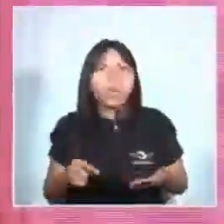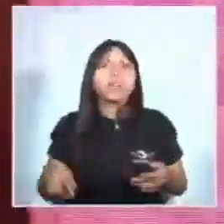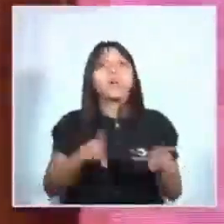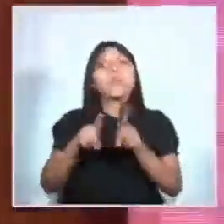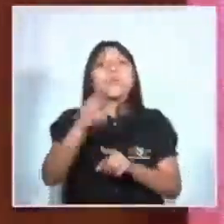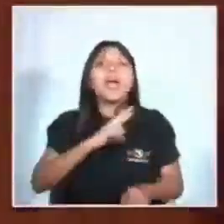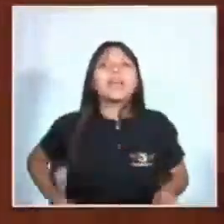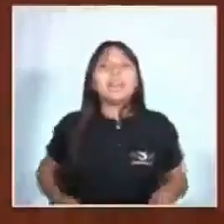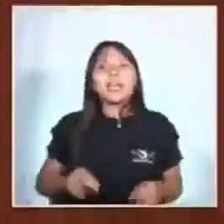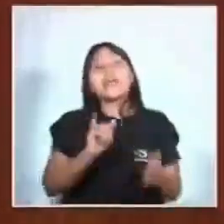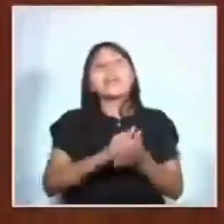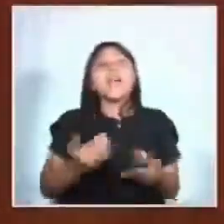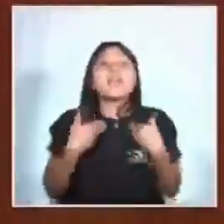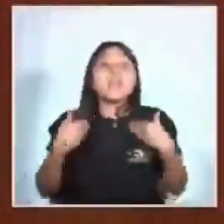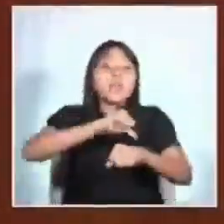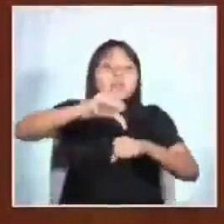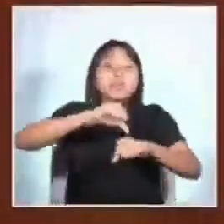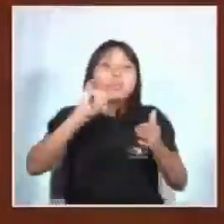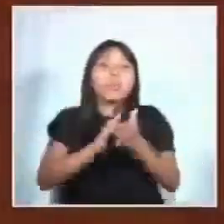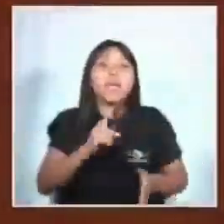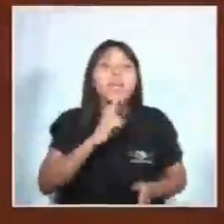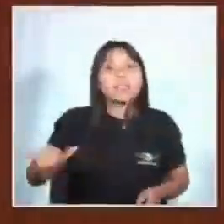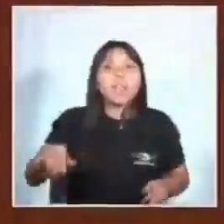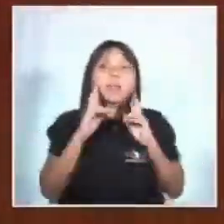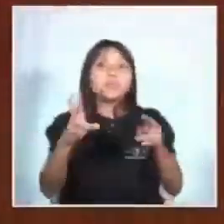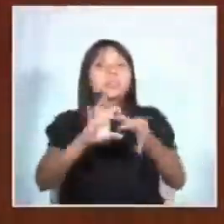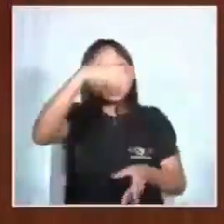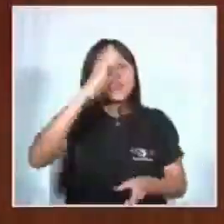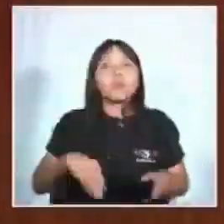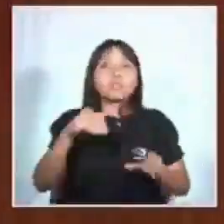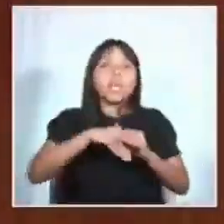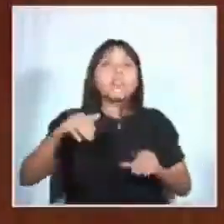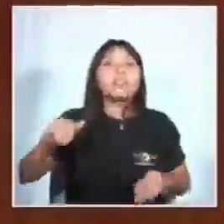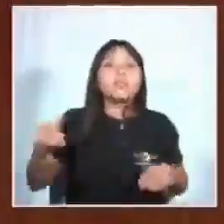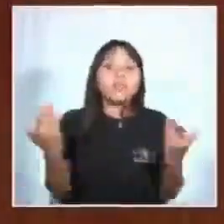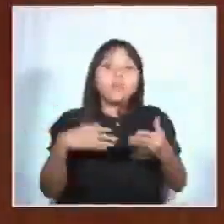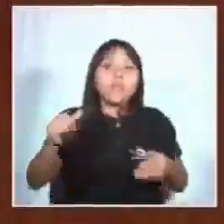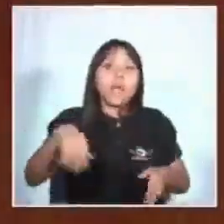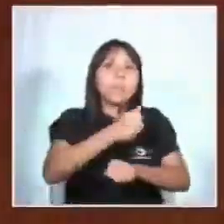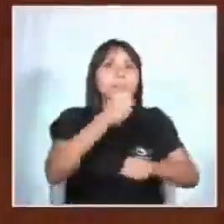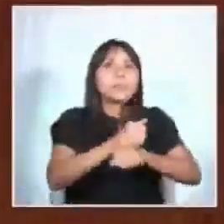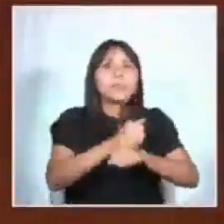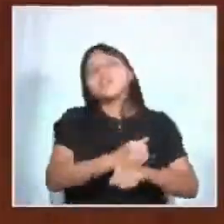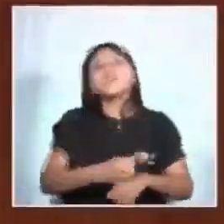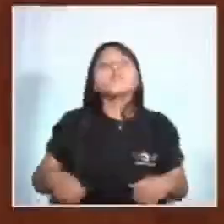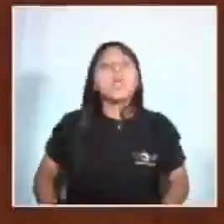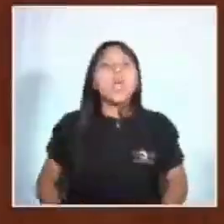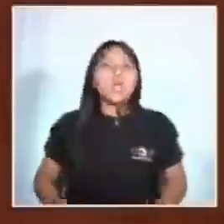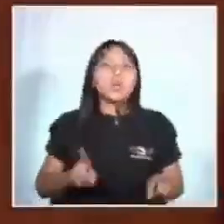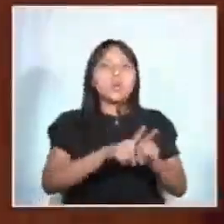autorizada, que tiene unción, que es la respuesta de Dios en el entorno que la plantaron, para que no operes como